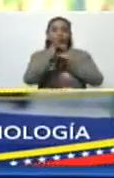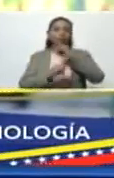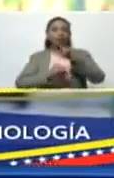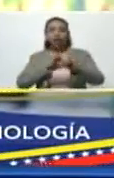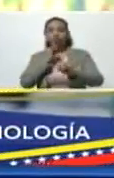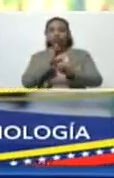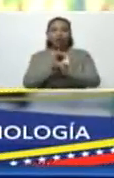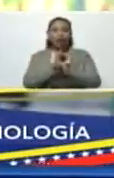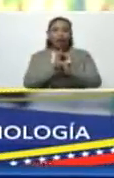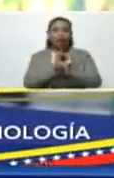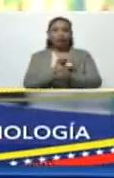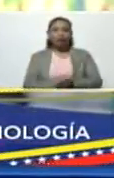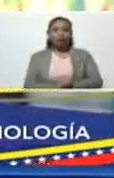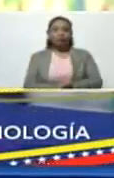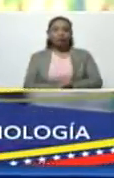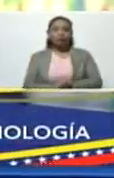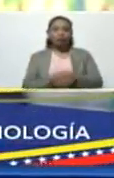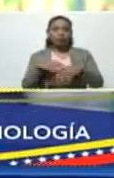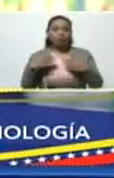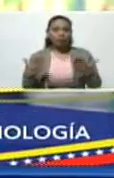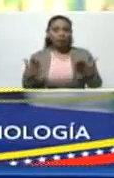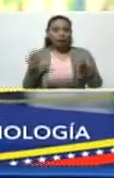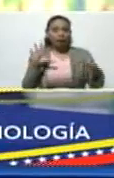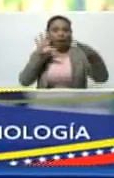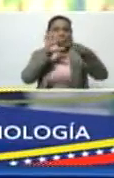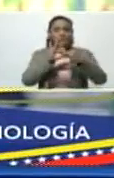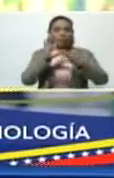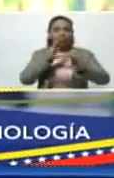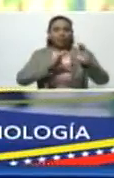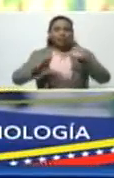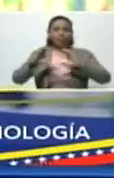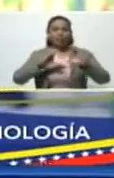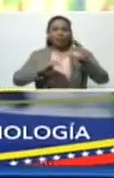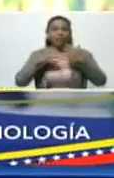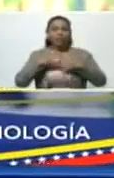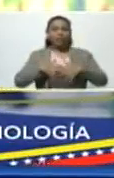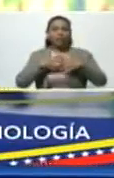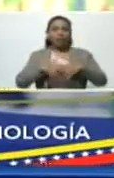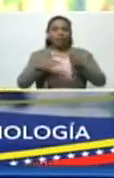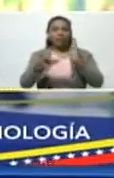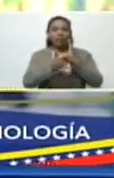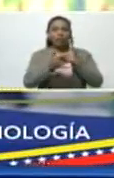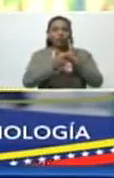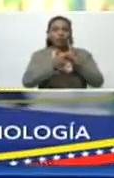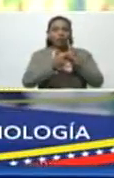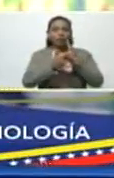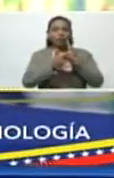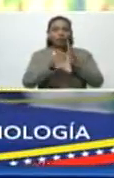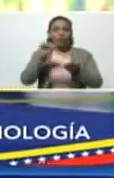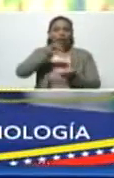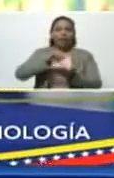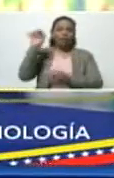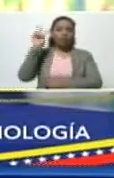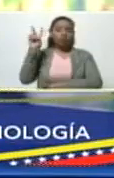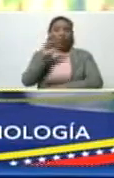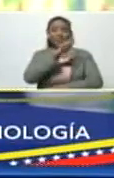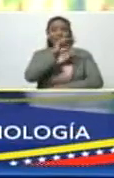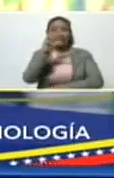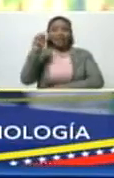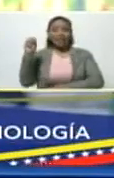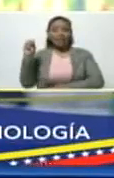Internacional de la Alianza Científica Industrial Tecnológica Irán-Venezuela. Más de